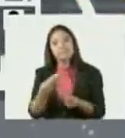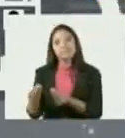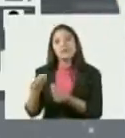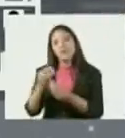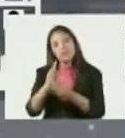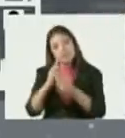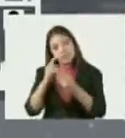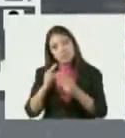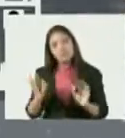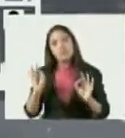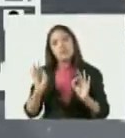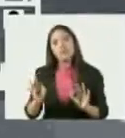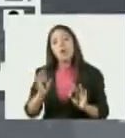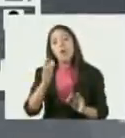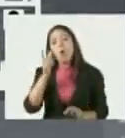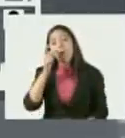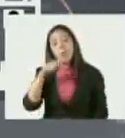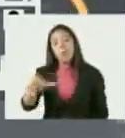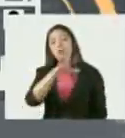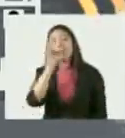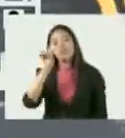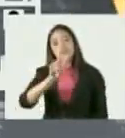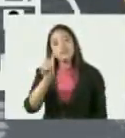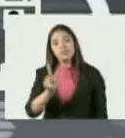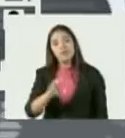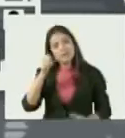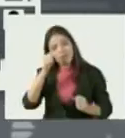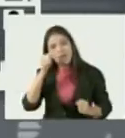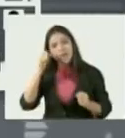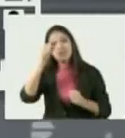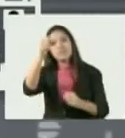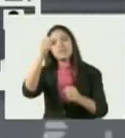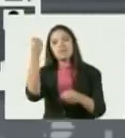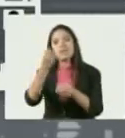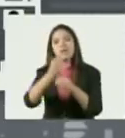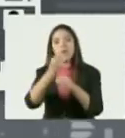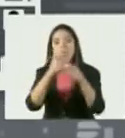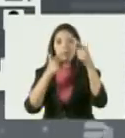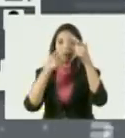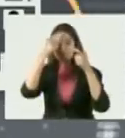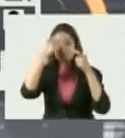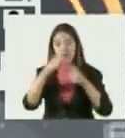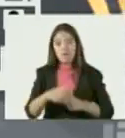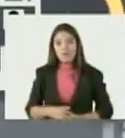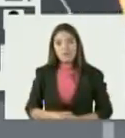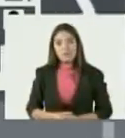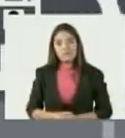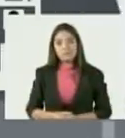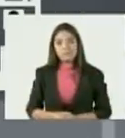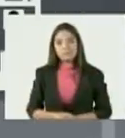noble y amado pueblo de Venezuela. ¡Que viva el legado del comandante Hugo Chávez!